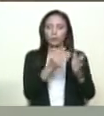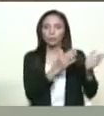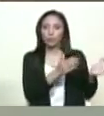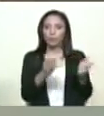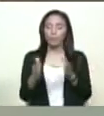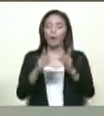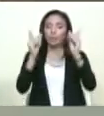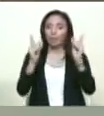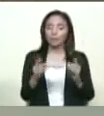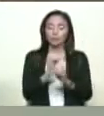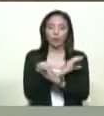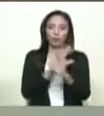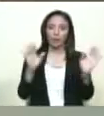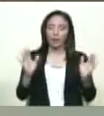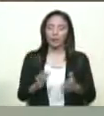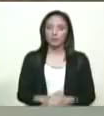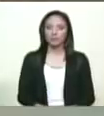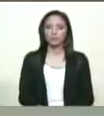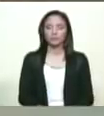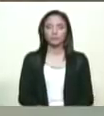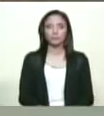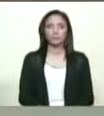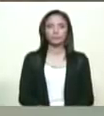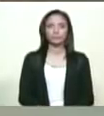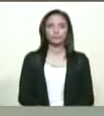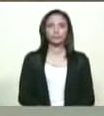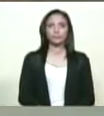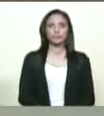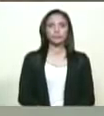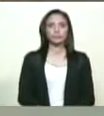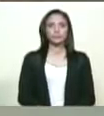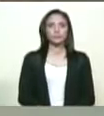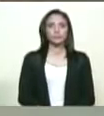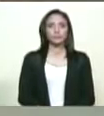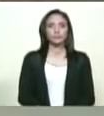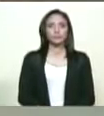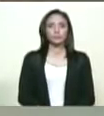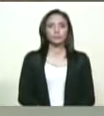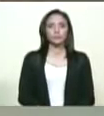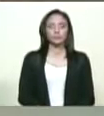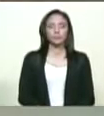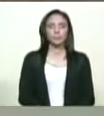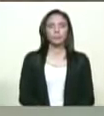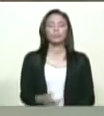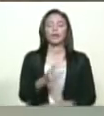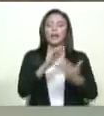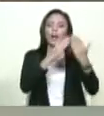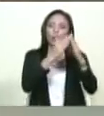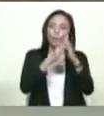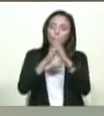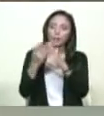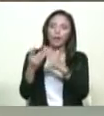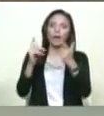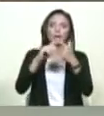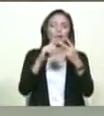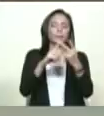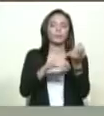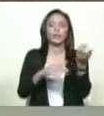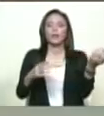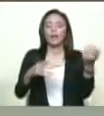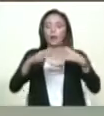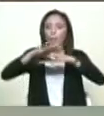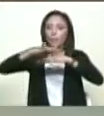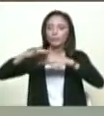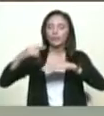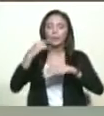decisiones claro que deben tener su espacio el consejo comunal la comuna la